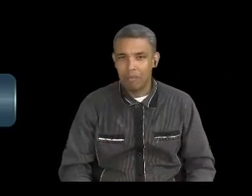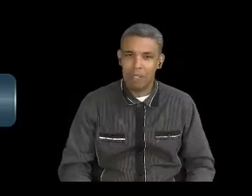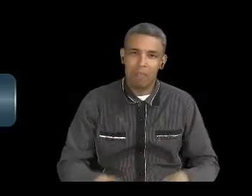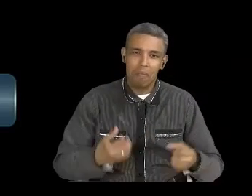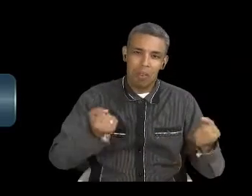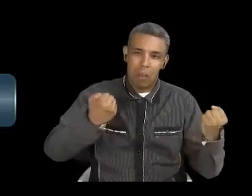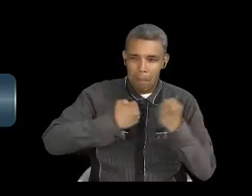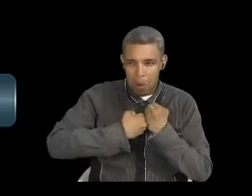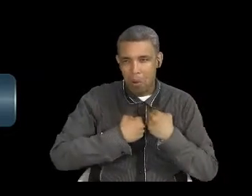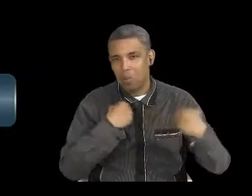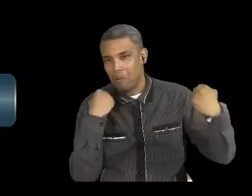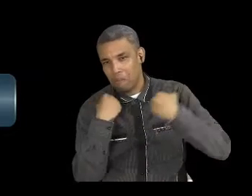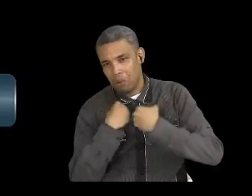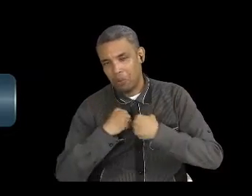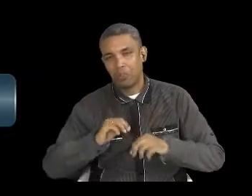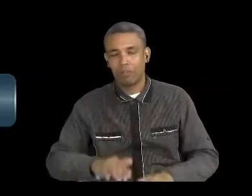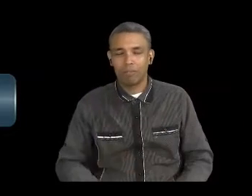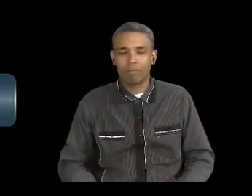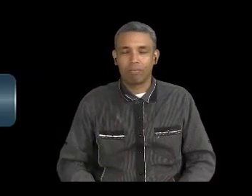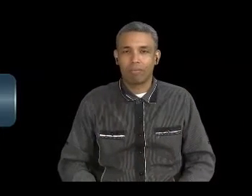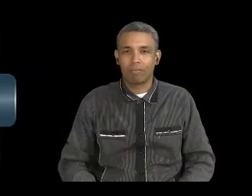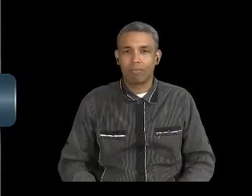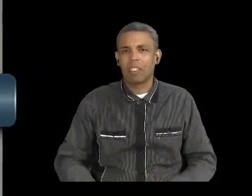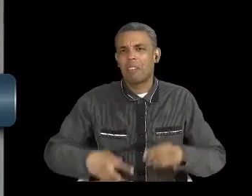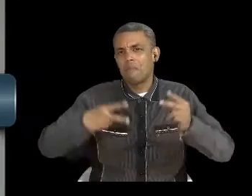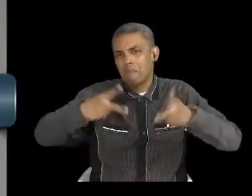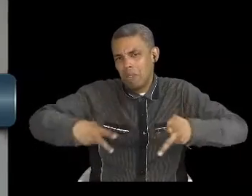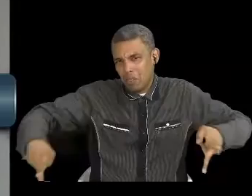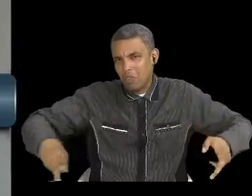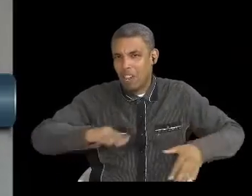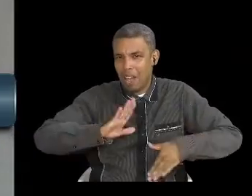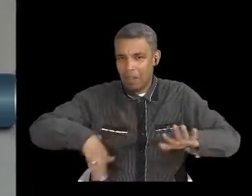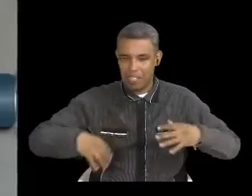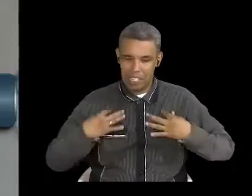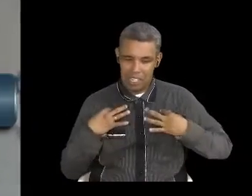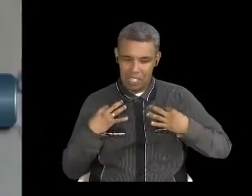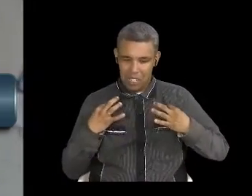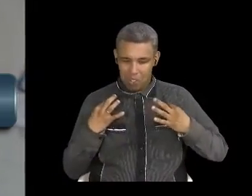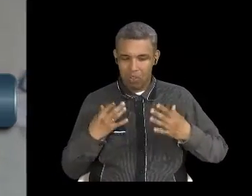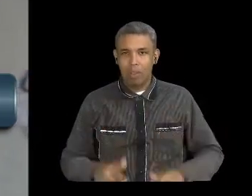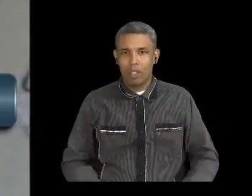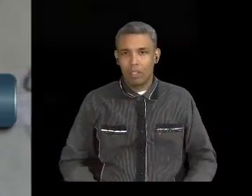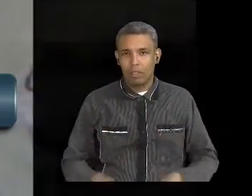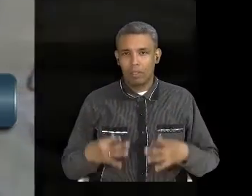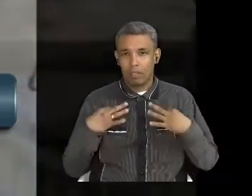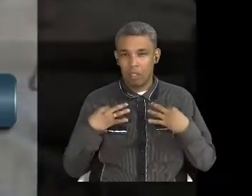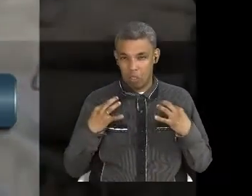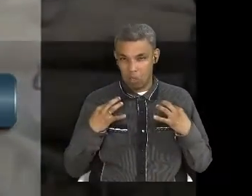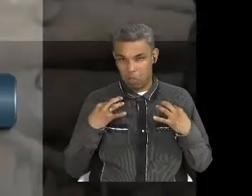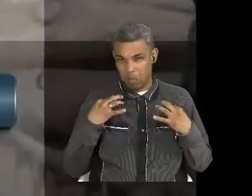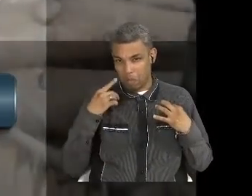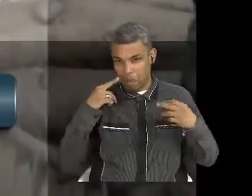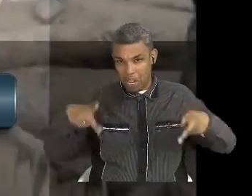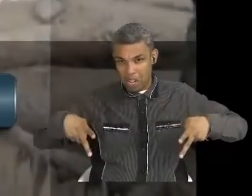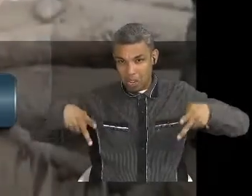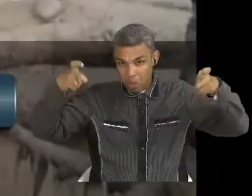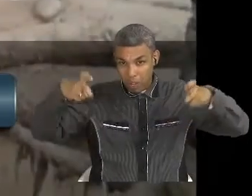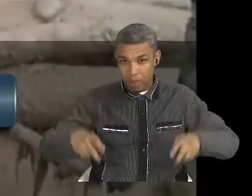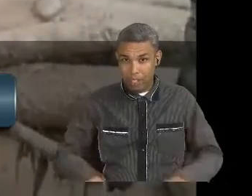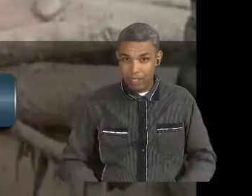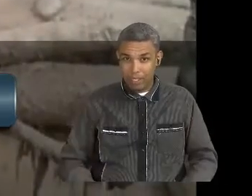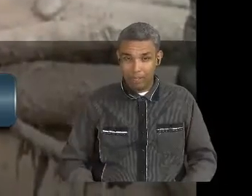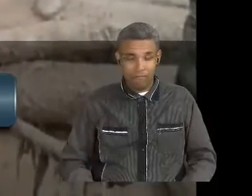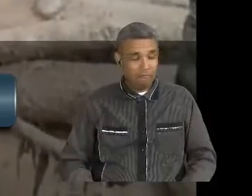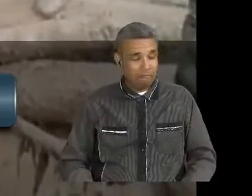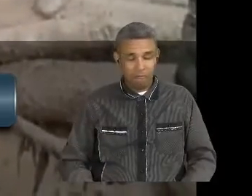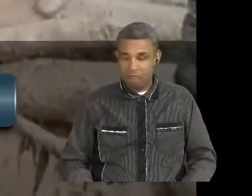aclarar, de que las personas a veces nos llevan ropa y la ropa no es nueva. Eso es algo que hay que dejar claridad, porque